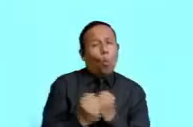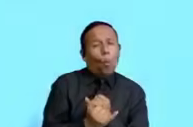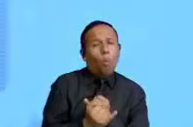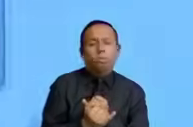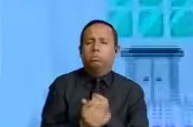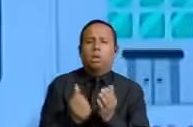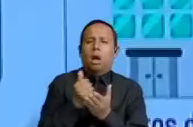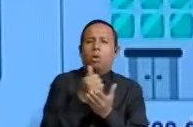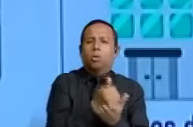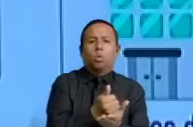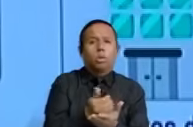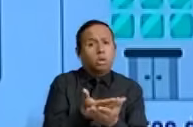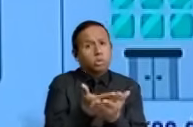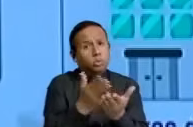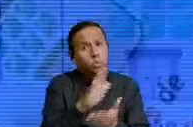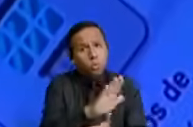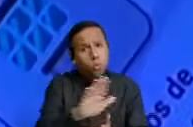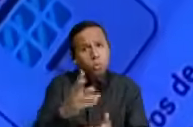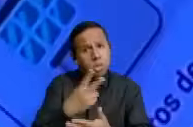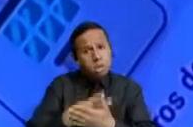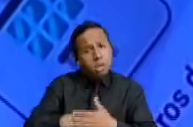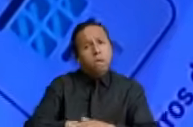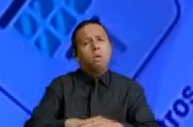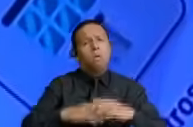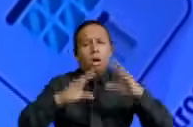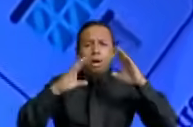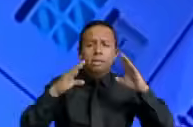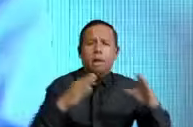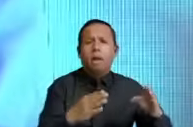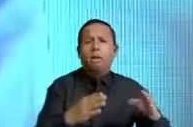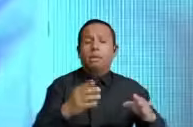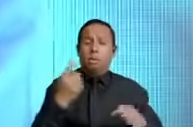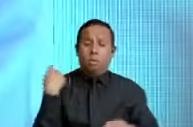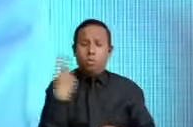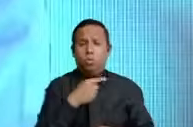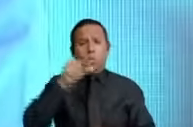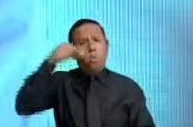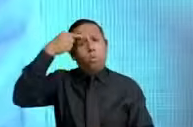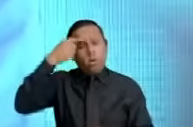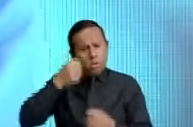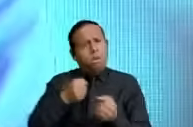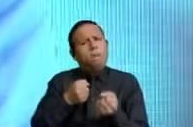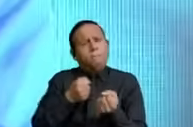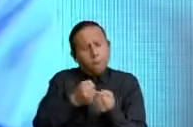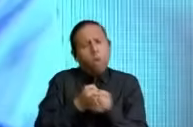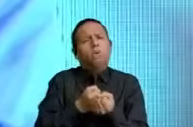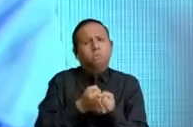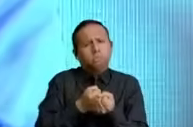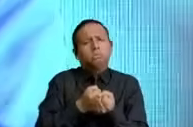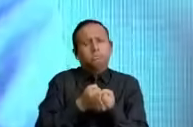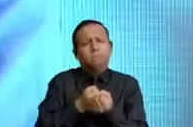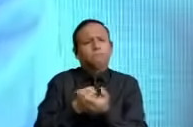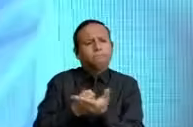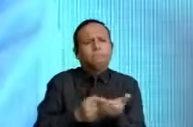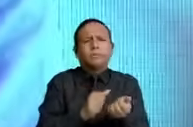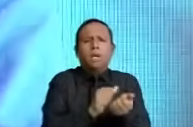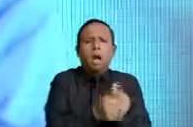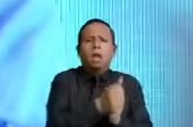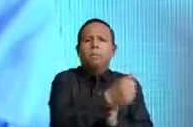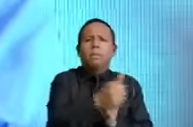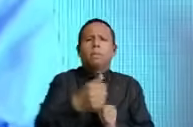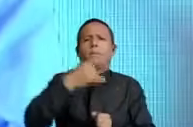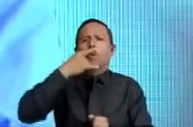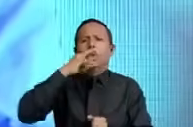pued atender mejor a sus hijos para puedan entender tambi el estado está apoyando a cada uno de